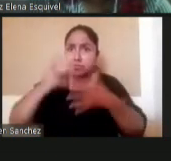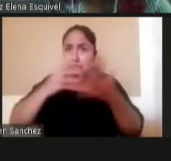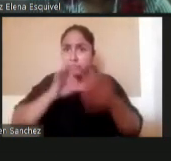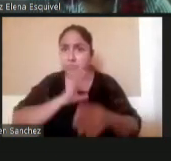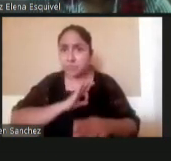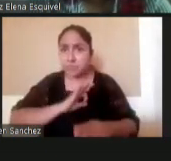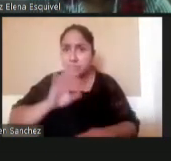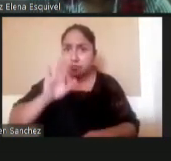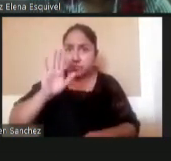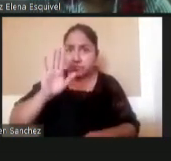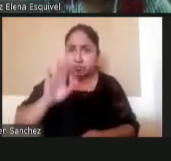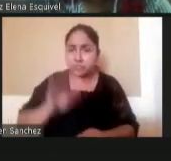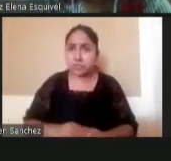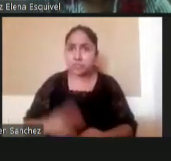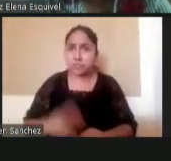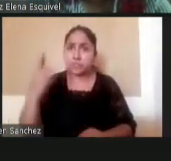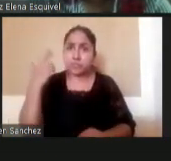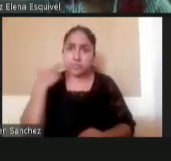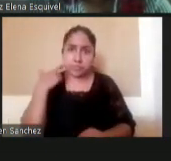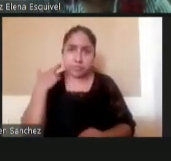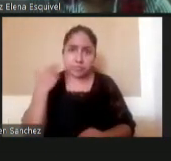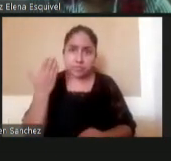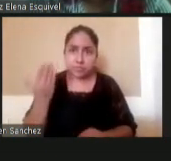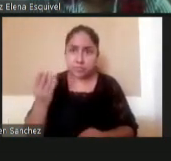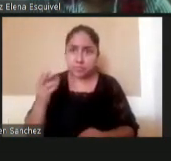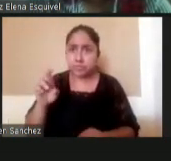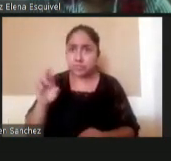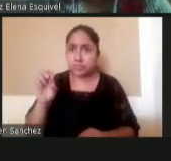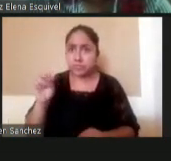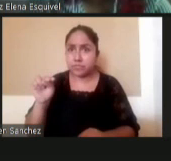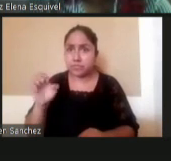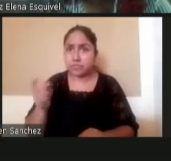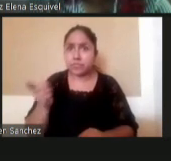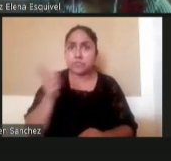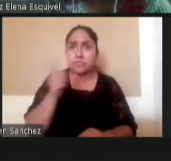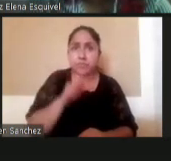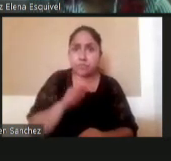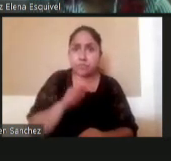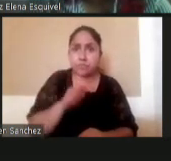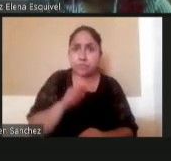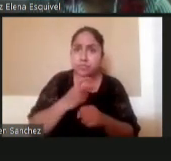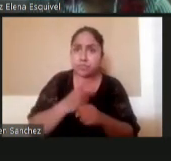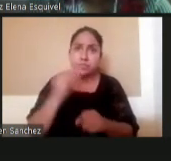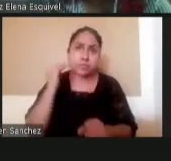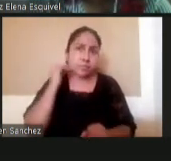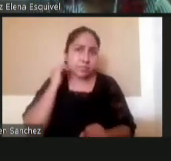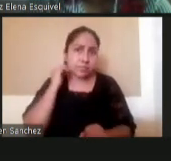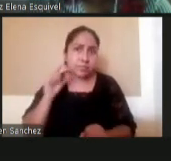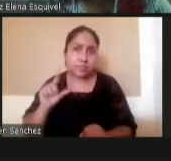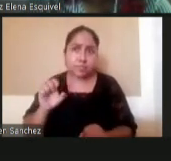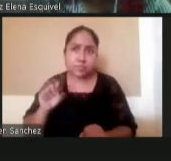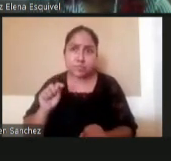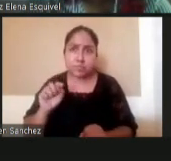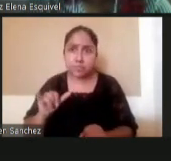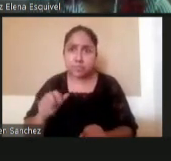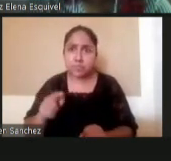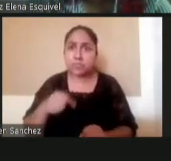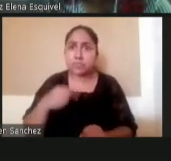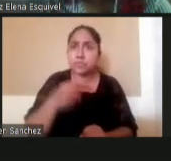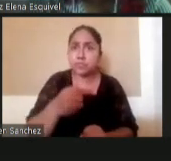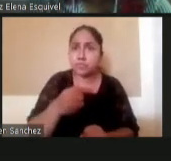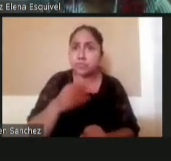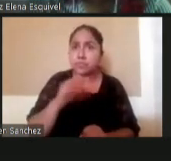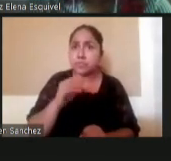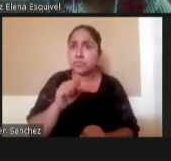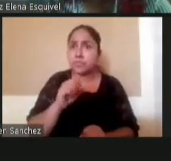su mano. Regidor René Carrasco y luego síndica Leti Ortega, después regidor Oscar Gallegos,